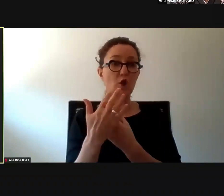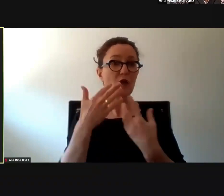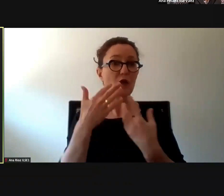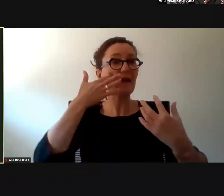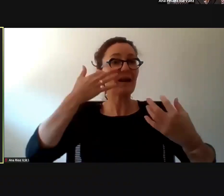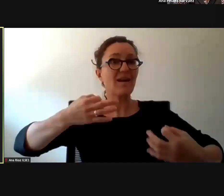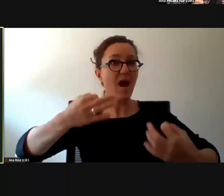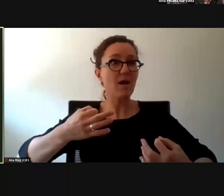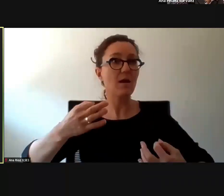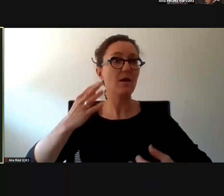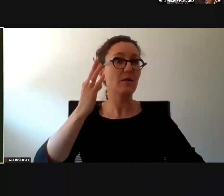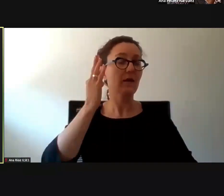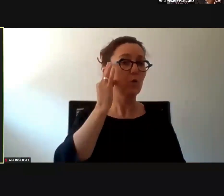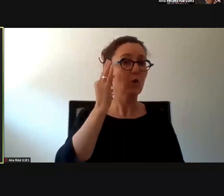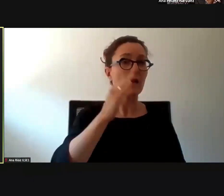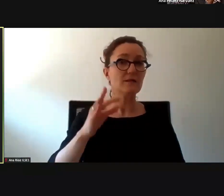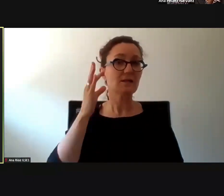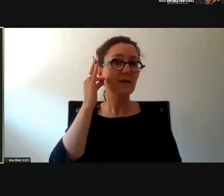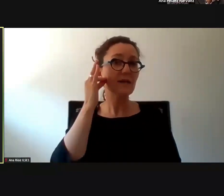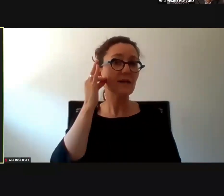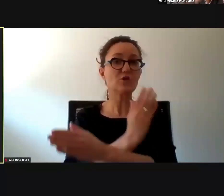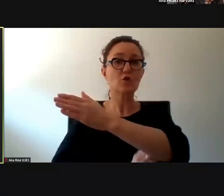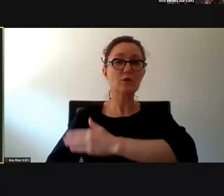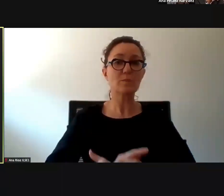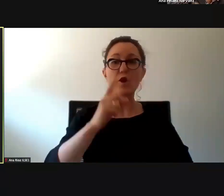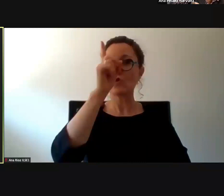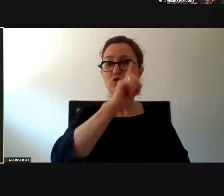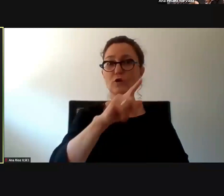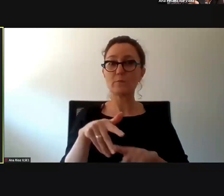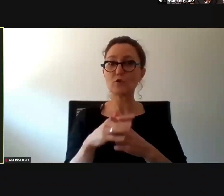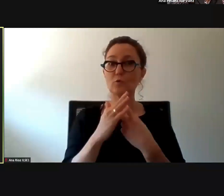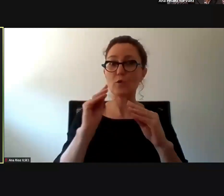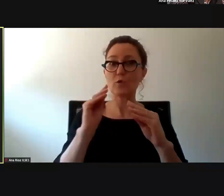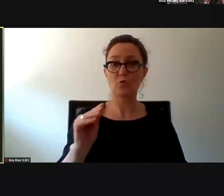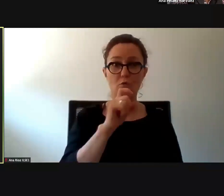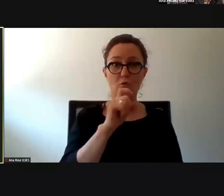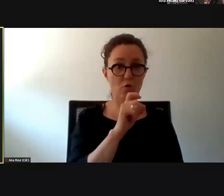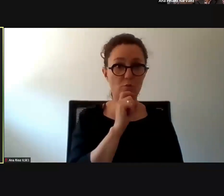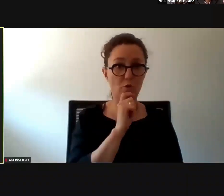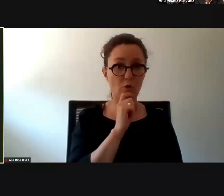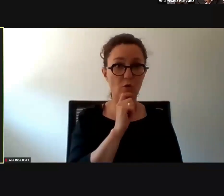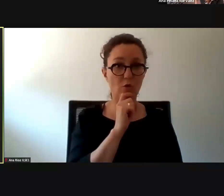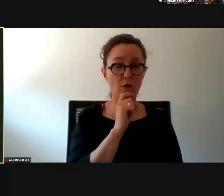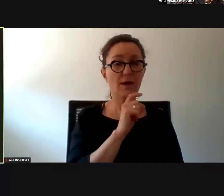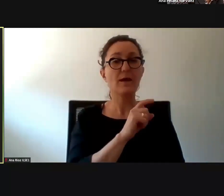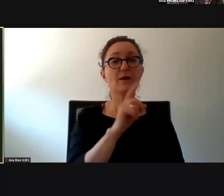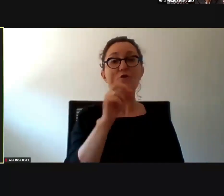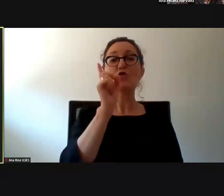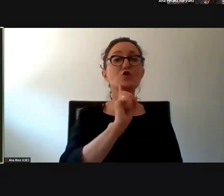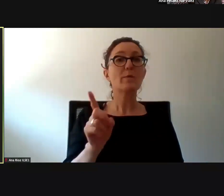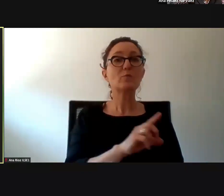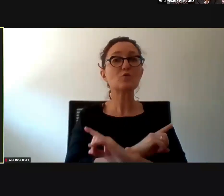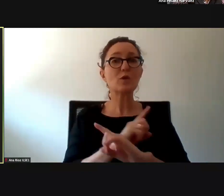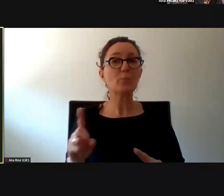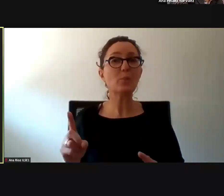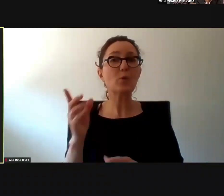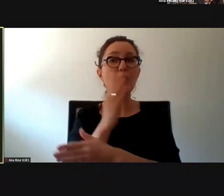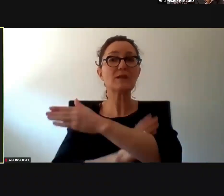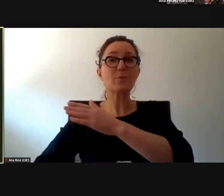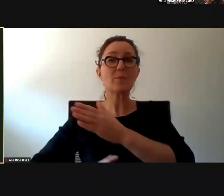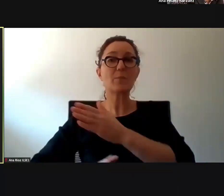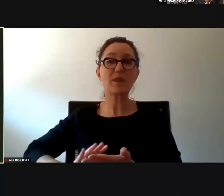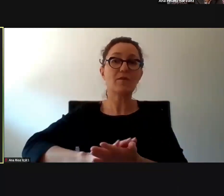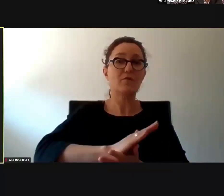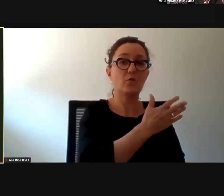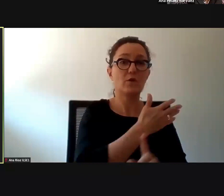niñas con discapacidad, y tampoco se tiene en cuenta, por ejemplo, cómo afecta la discapacidad en esa violencia machista que sufren